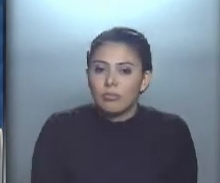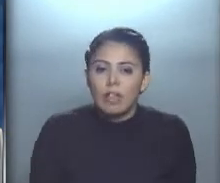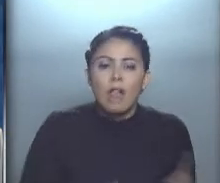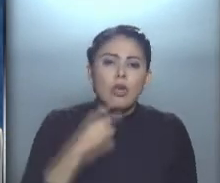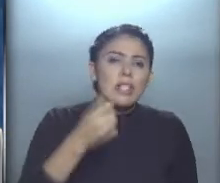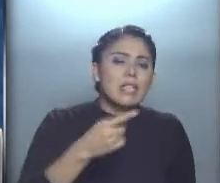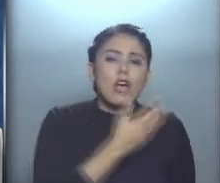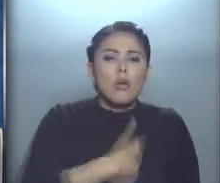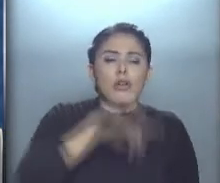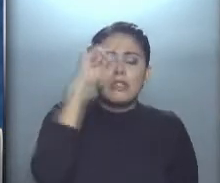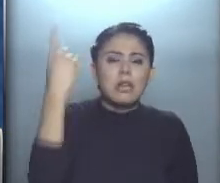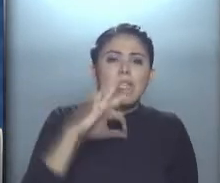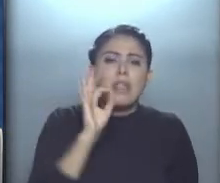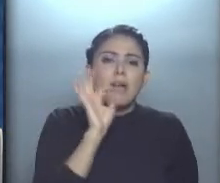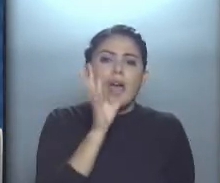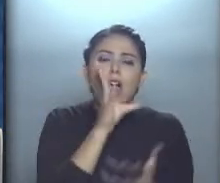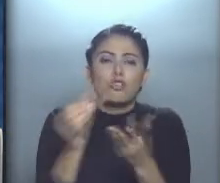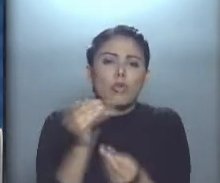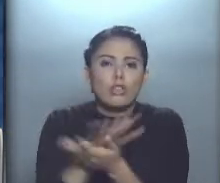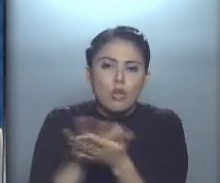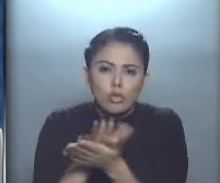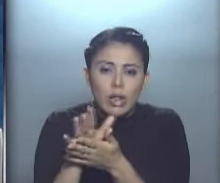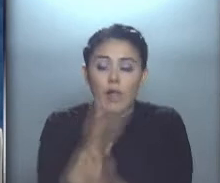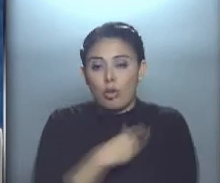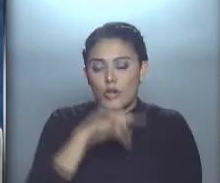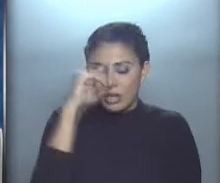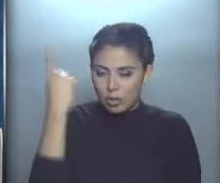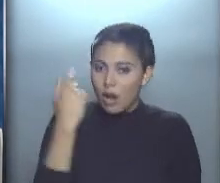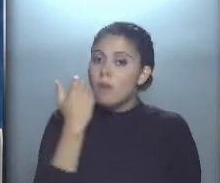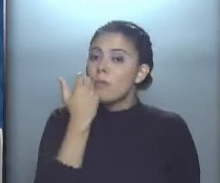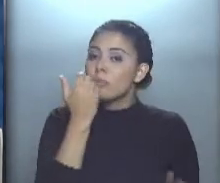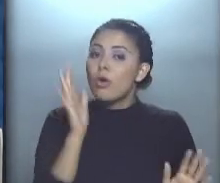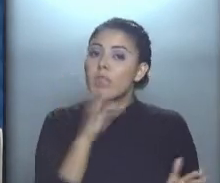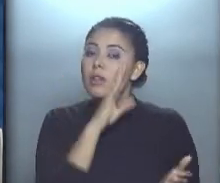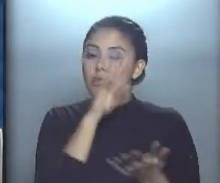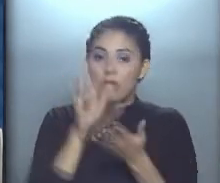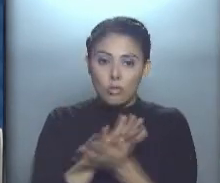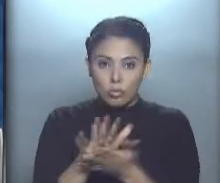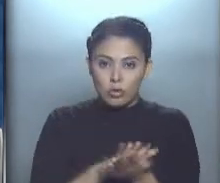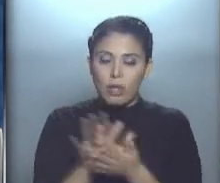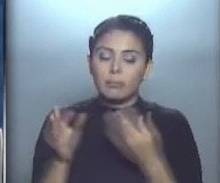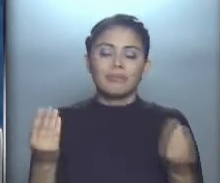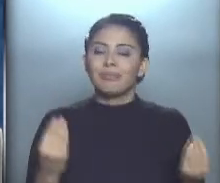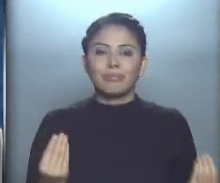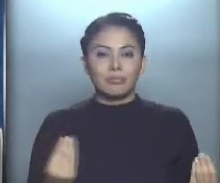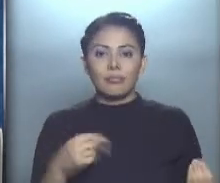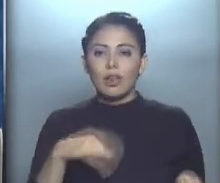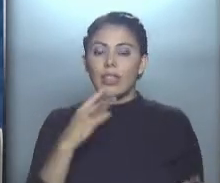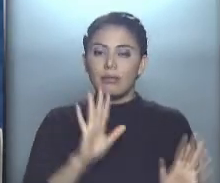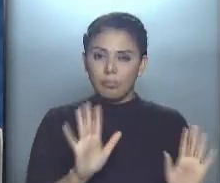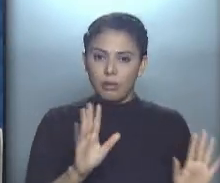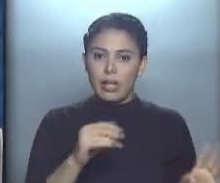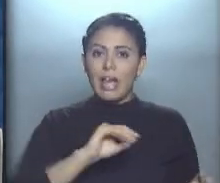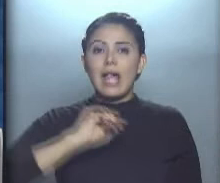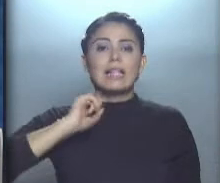dicen que el Estado Nacional tiene que intervenir. El Estado Nacional solamente interviene, porque la cuestión tiene que ver con lo siguiente,